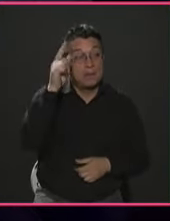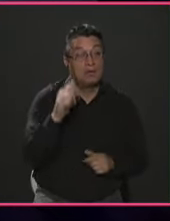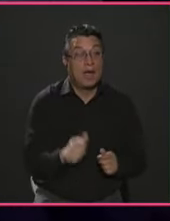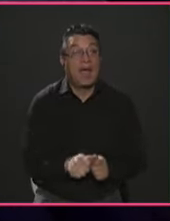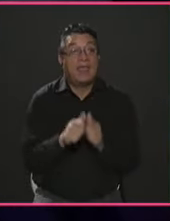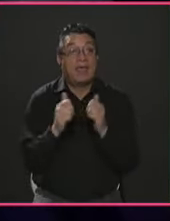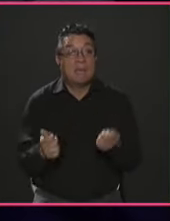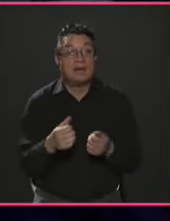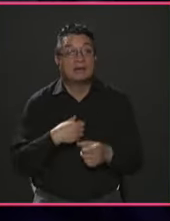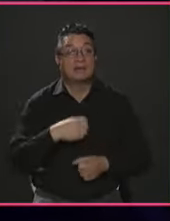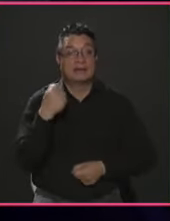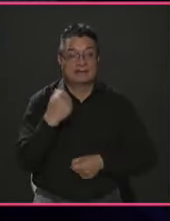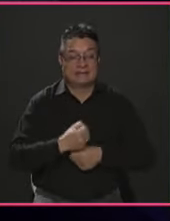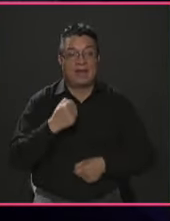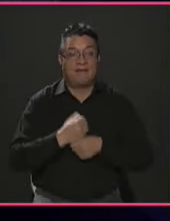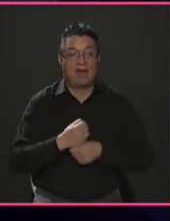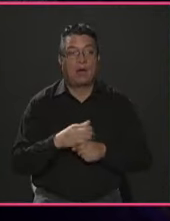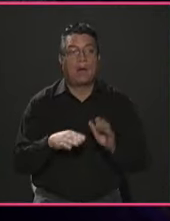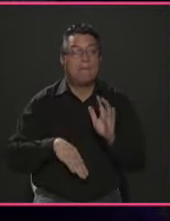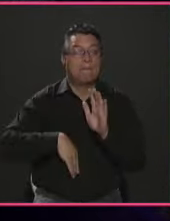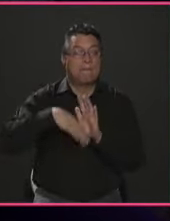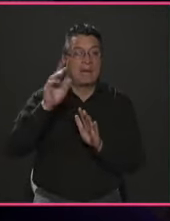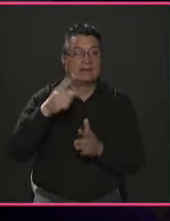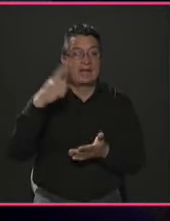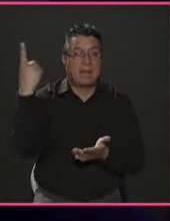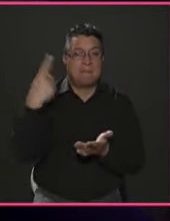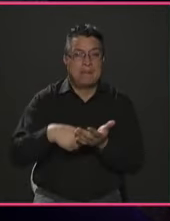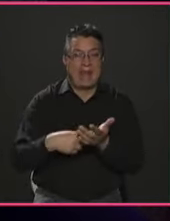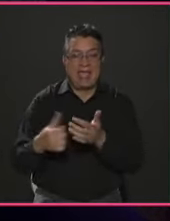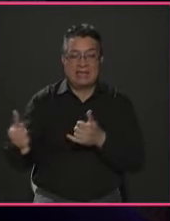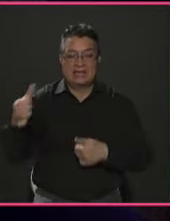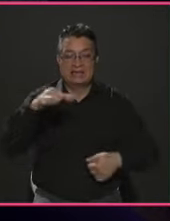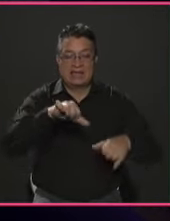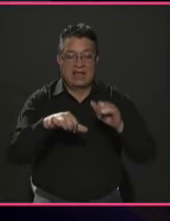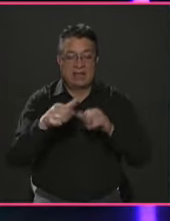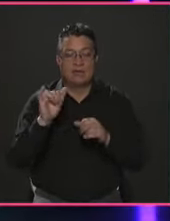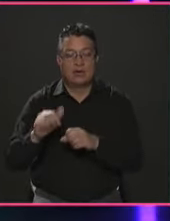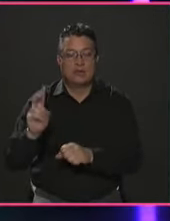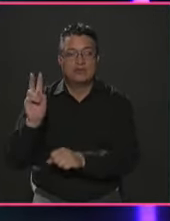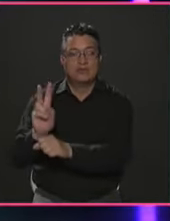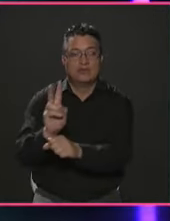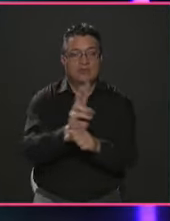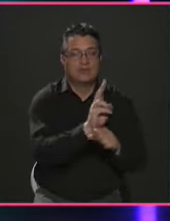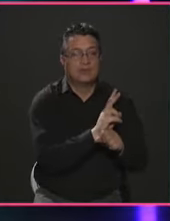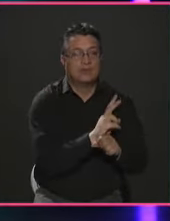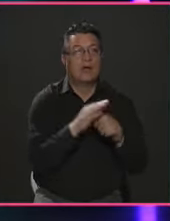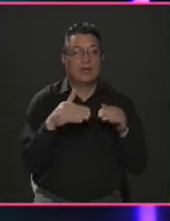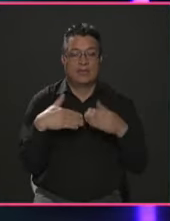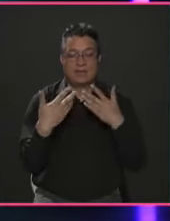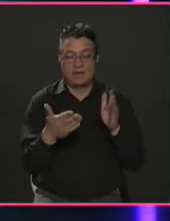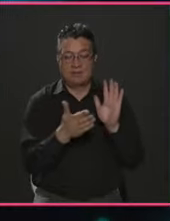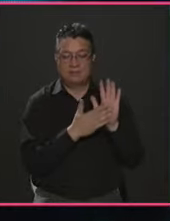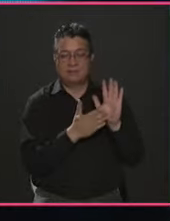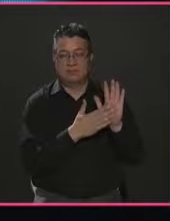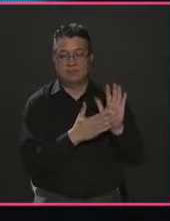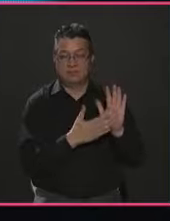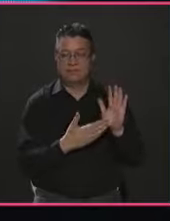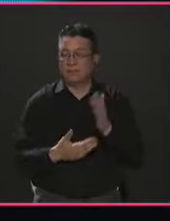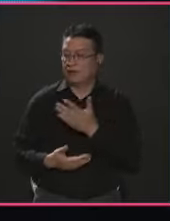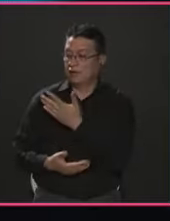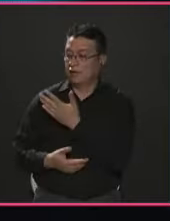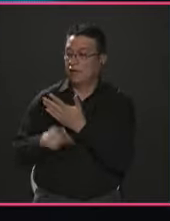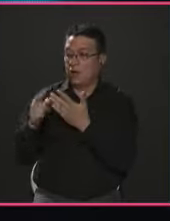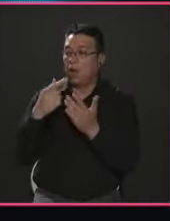hemos estado trabajando con más de 1000 científicos y académicos generando esto generando